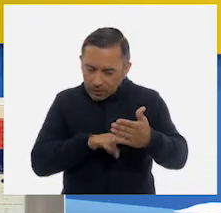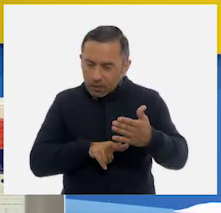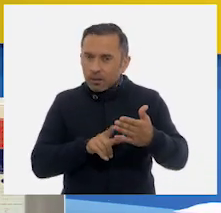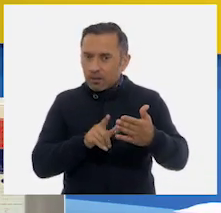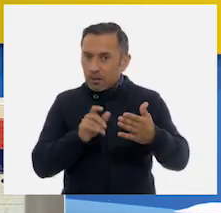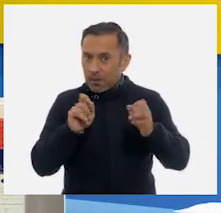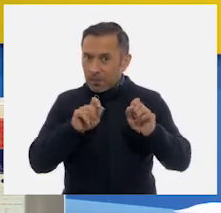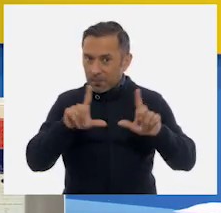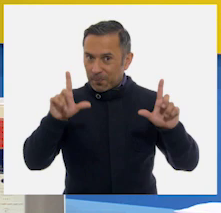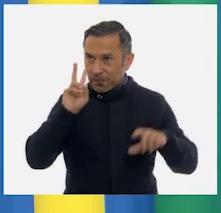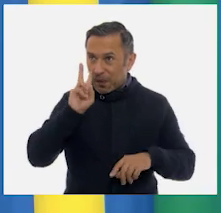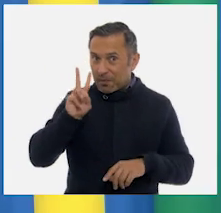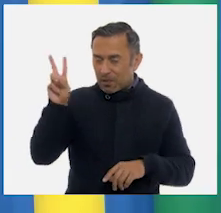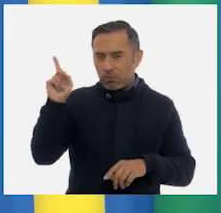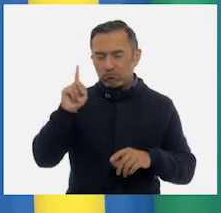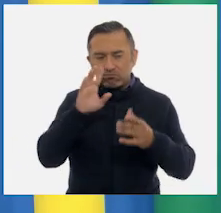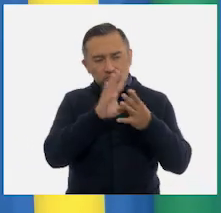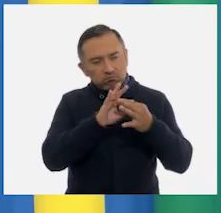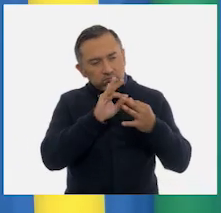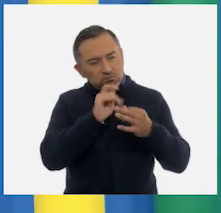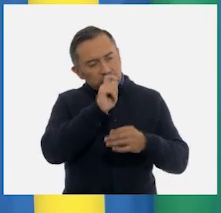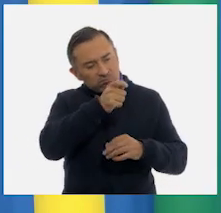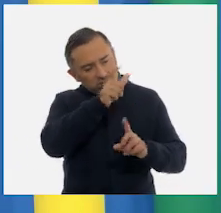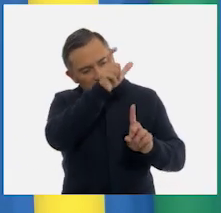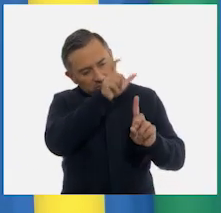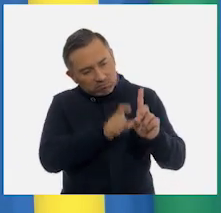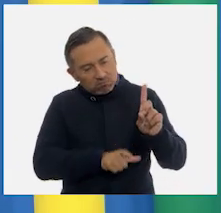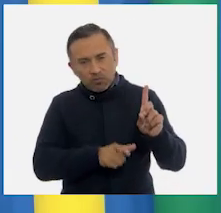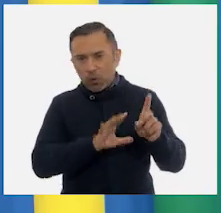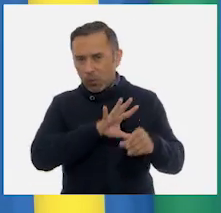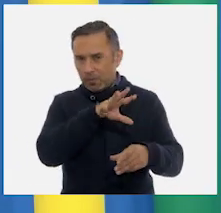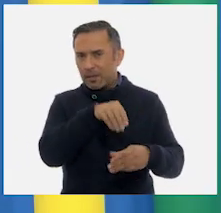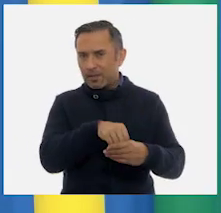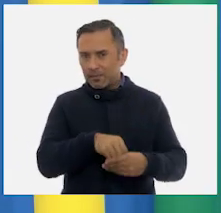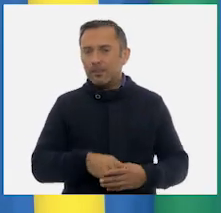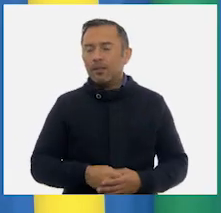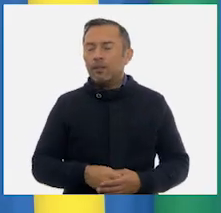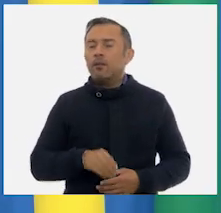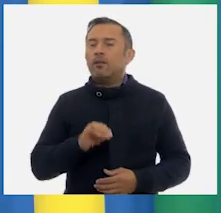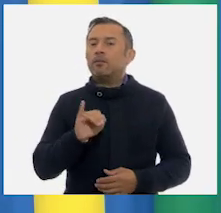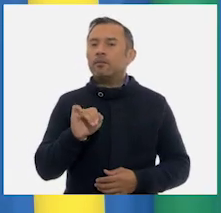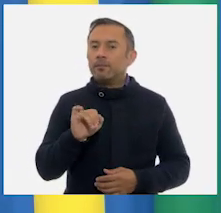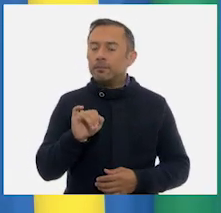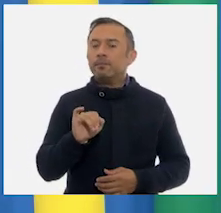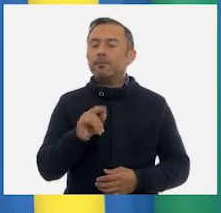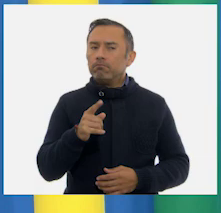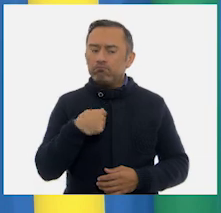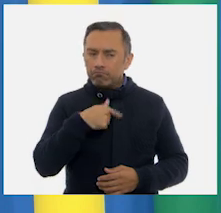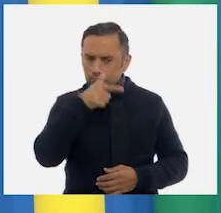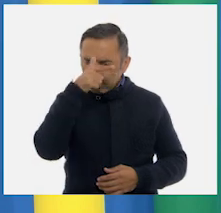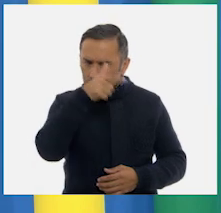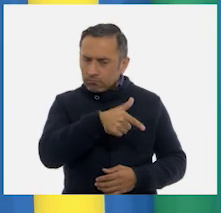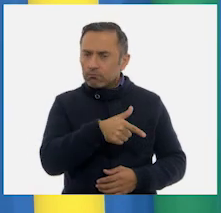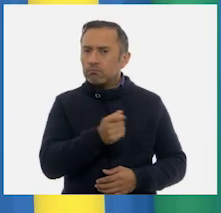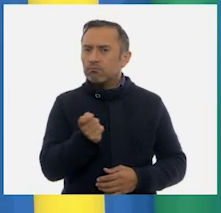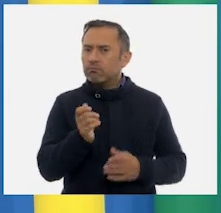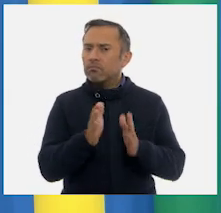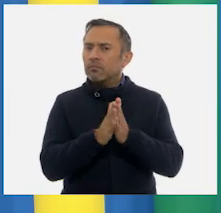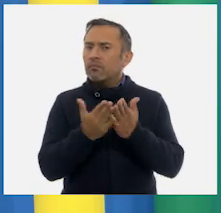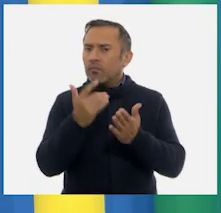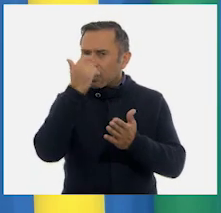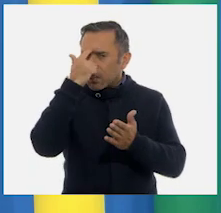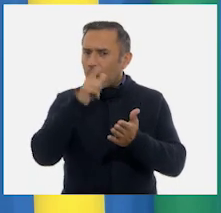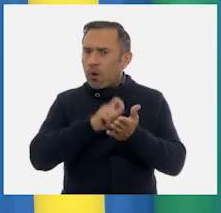tu pantalla. Sí, y me llama la atención, en primer lugar, que con tan pocas líneas el autor sea capaz